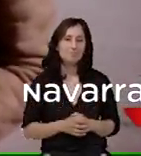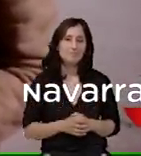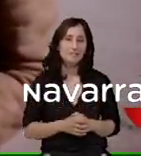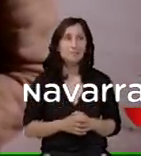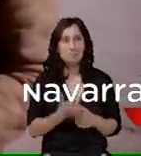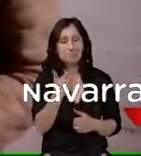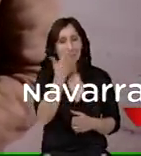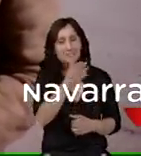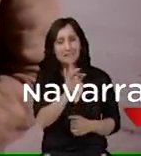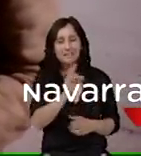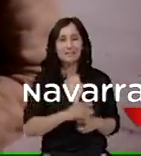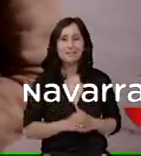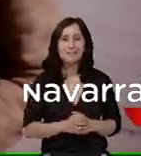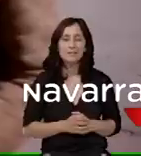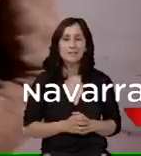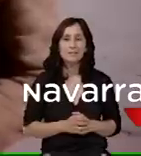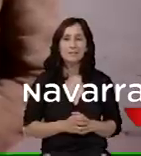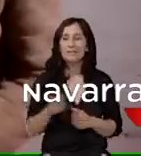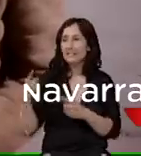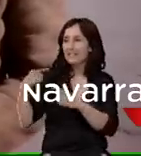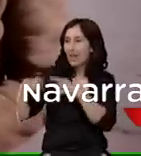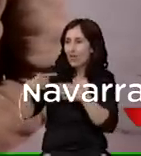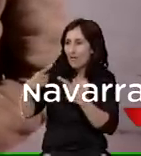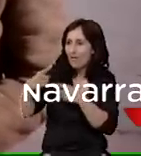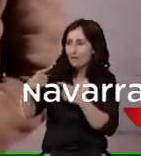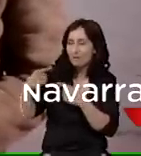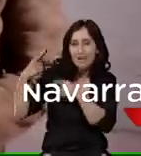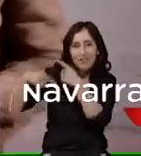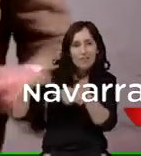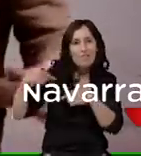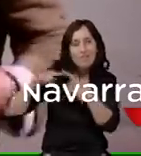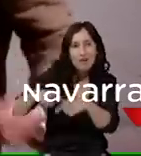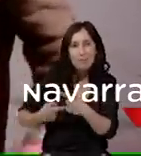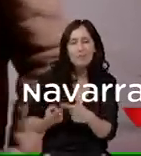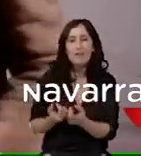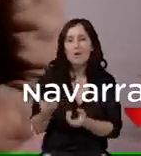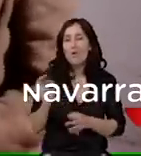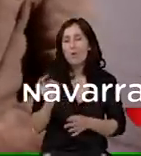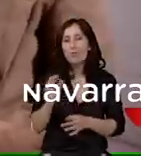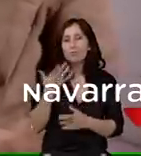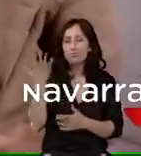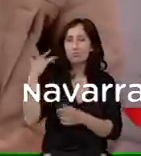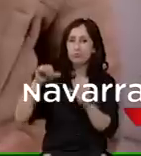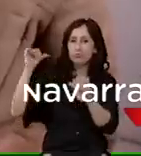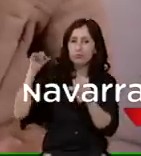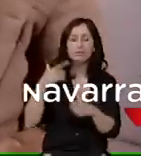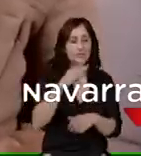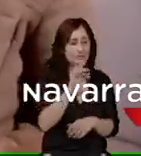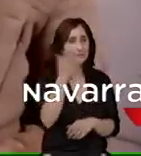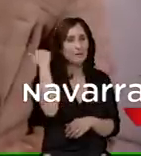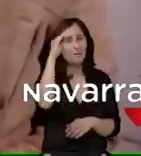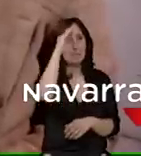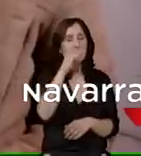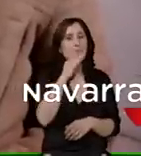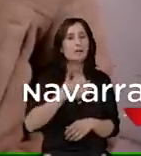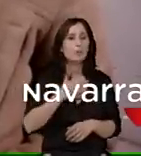La verdad es que sí. ¿Es una tradición familiar? ¿Alguno de tus familiares ya ha sido Judas? Sí, mi padre fue Judas hace